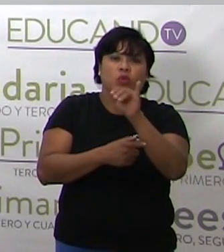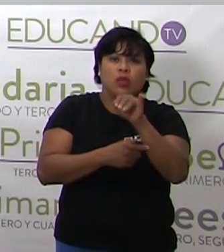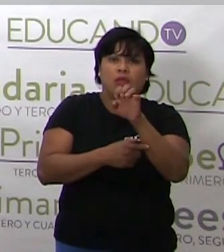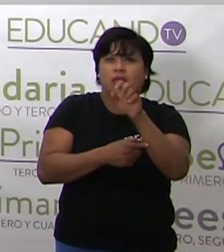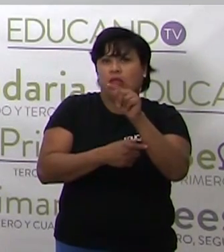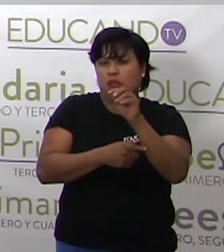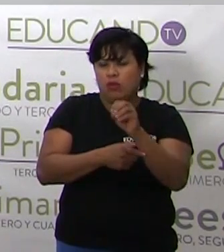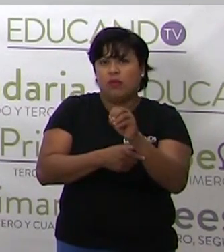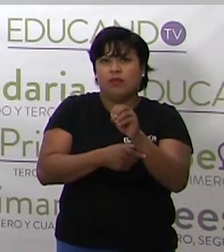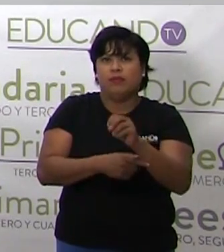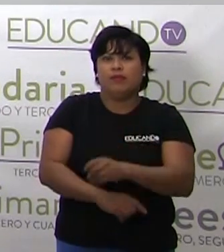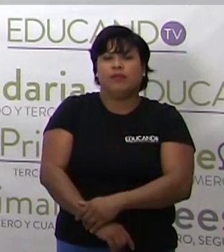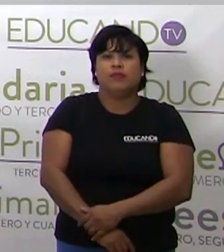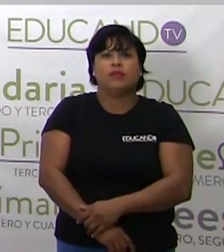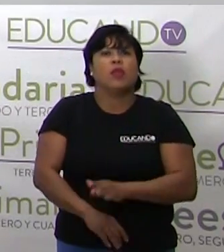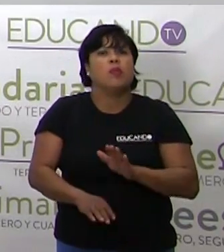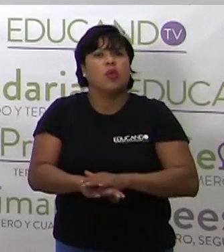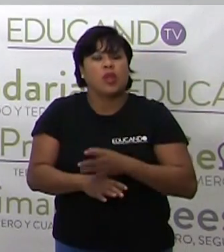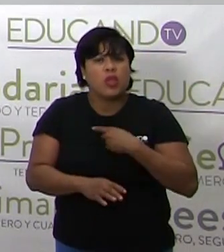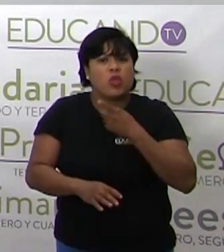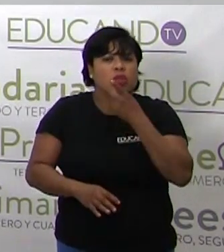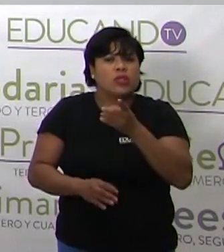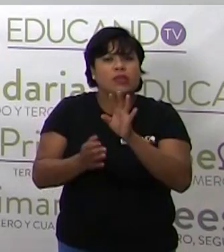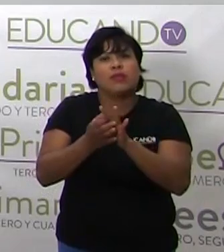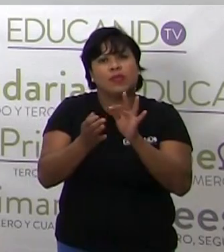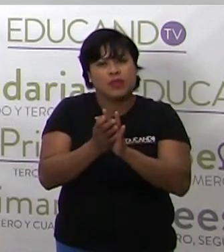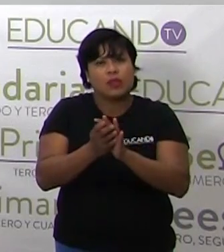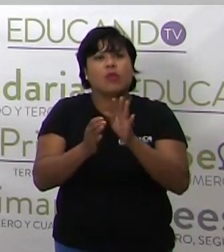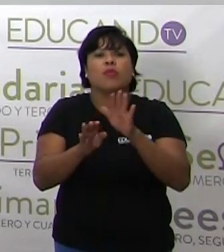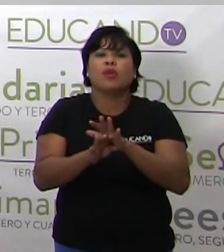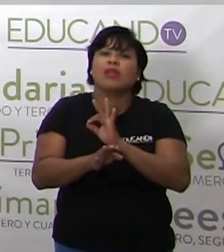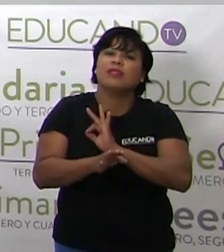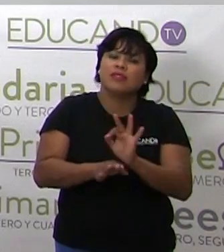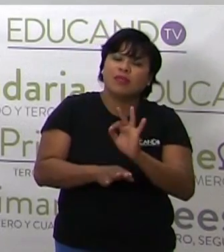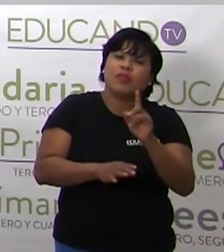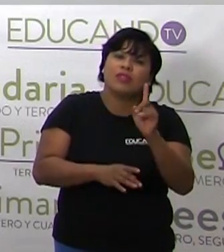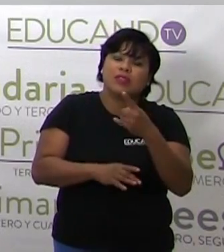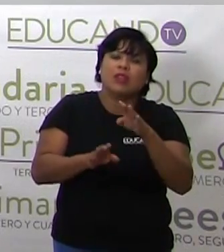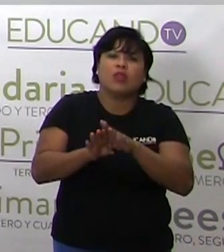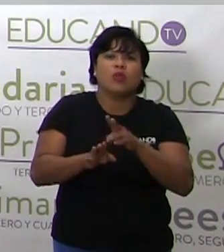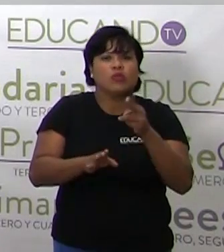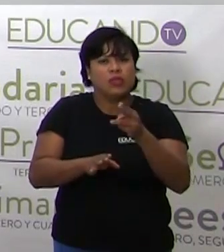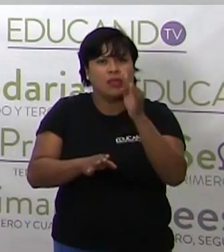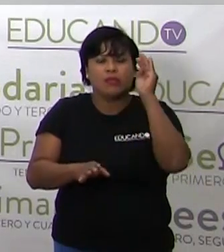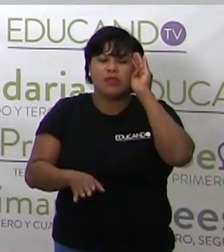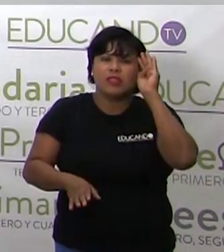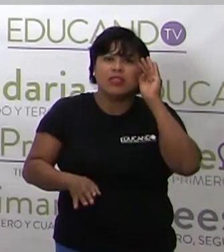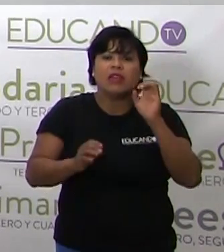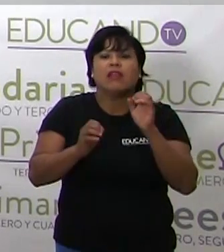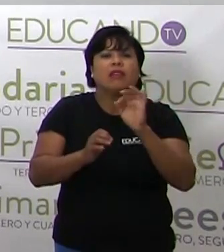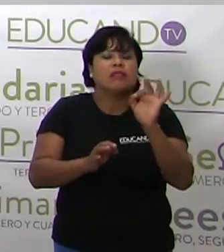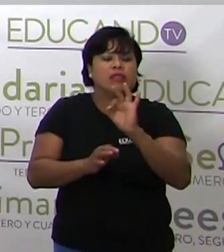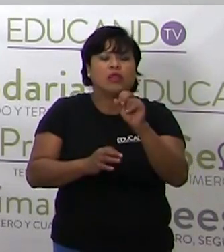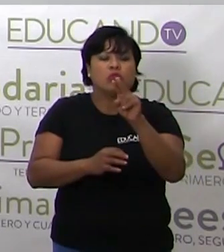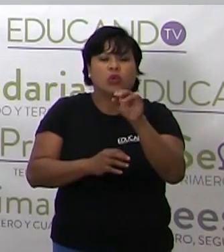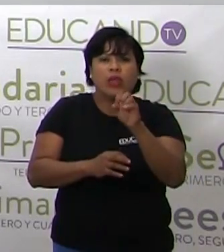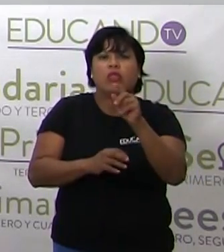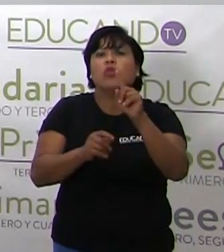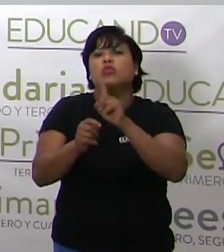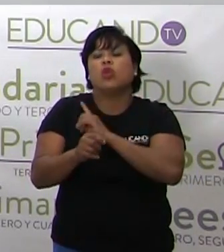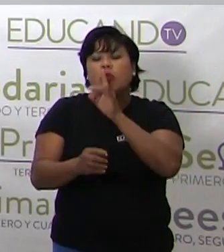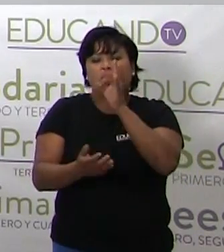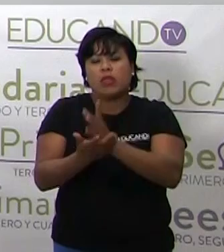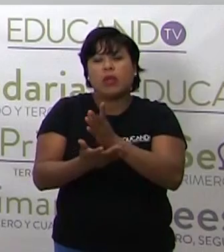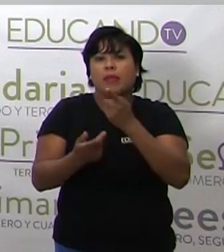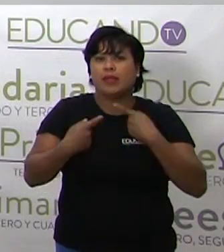sujeto. ¿Por qué les estoy haciendo esta aclaración? Porque puede ser que ustedes piensen que sujeto es una persona solamente,